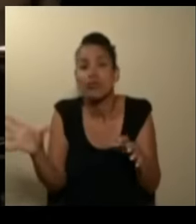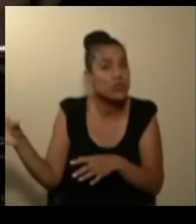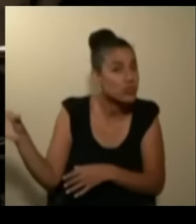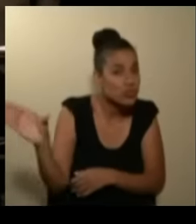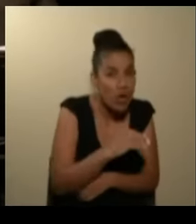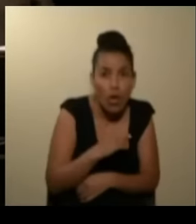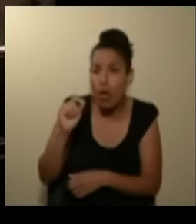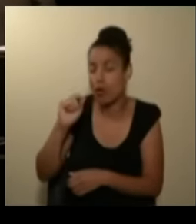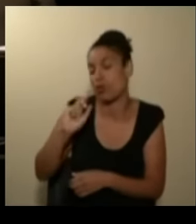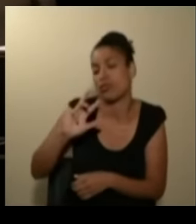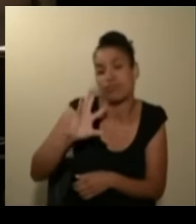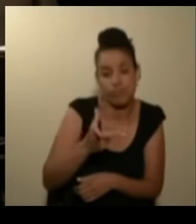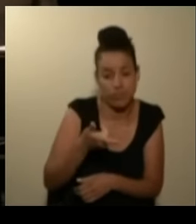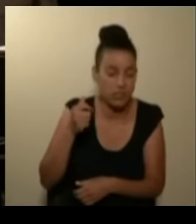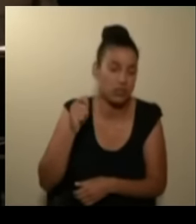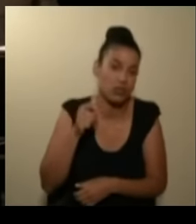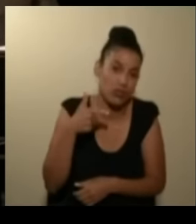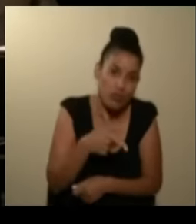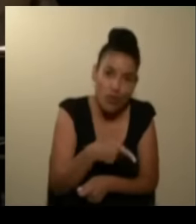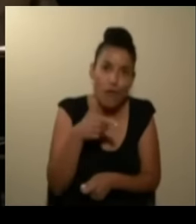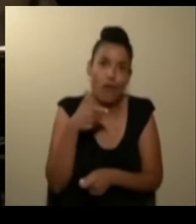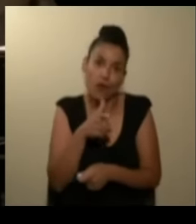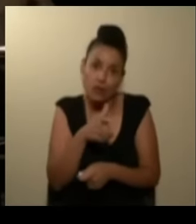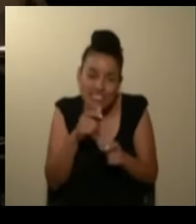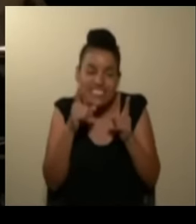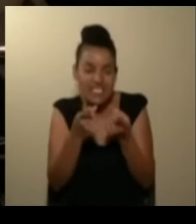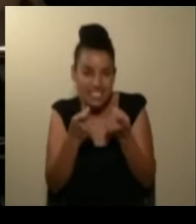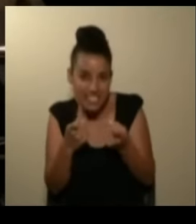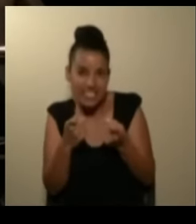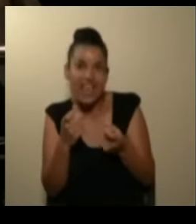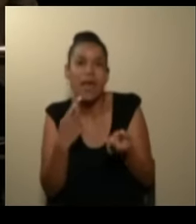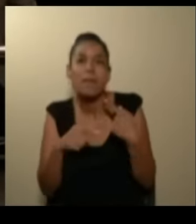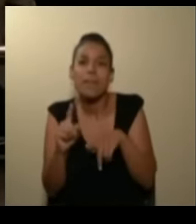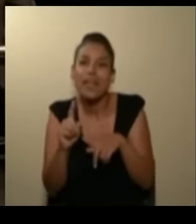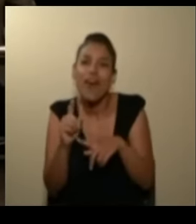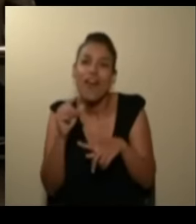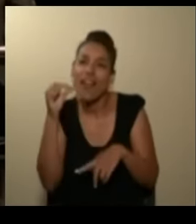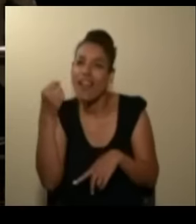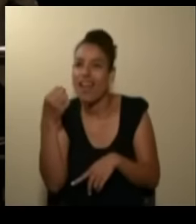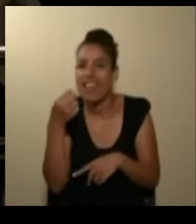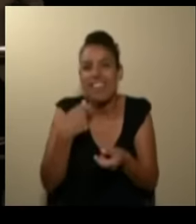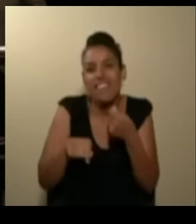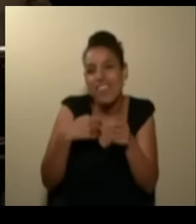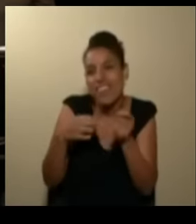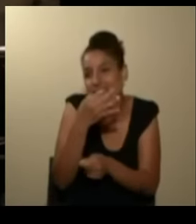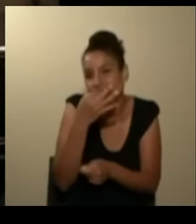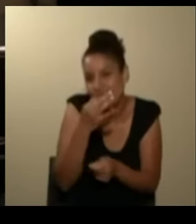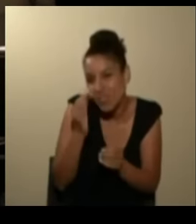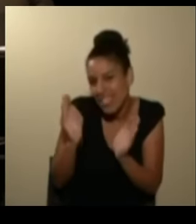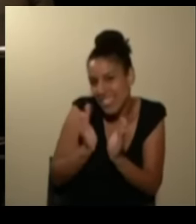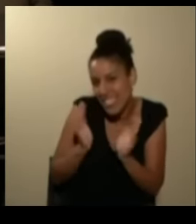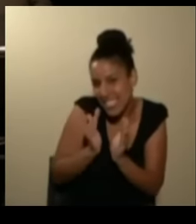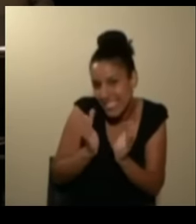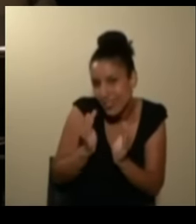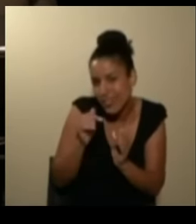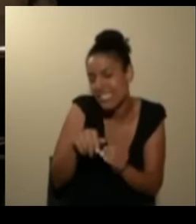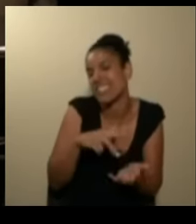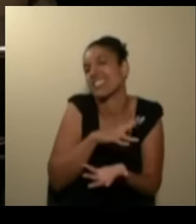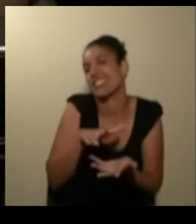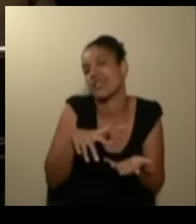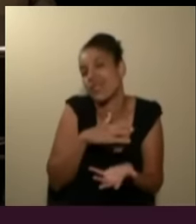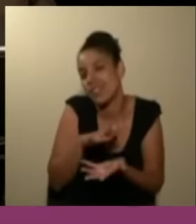los delitos que manejaba el senador. Pero los del narcomenudeo, estas situaciones nos parece que no